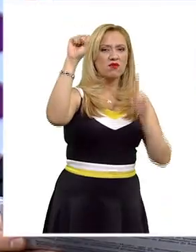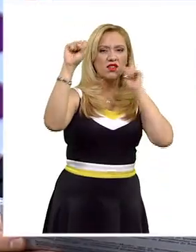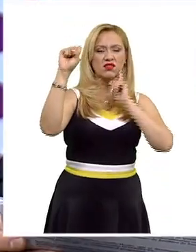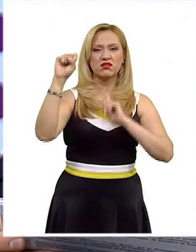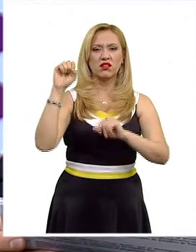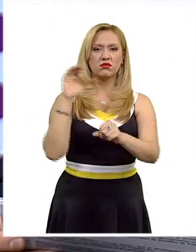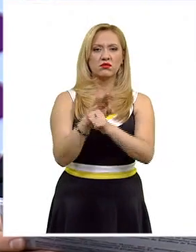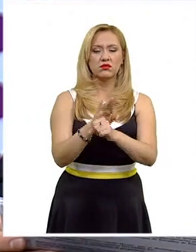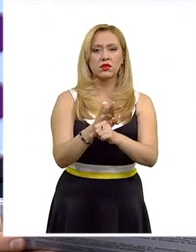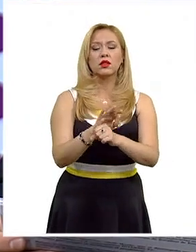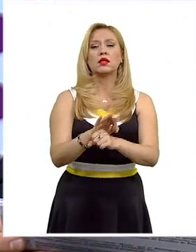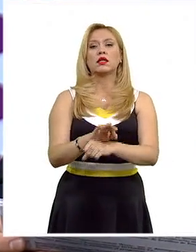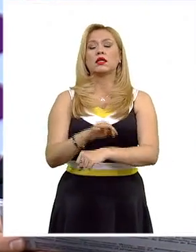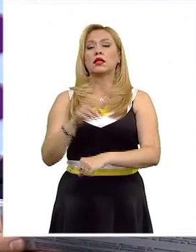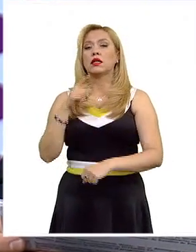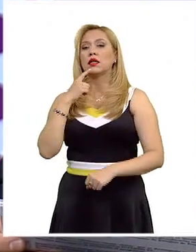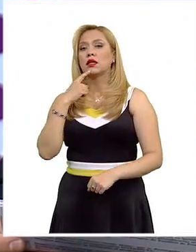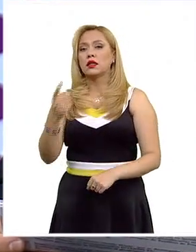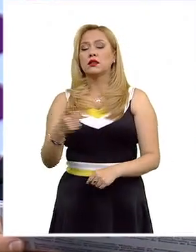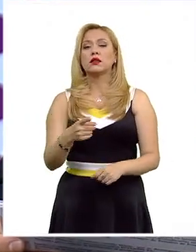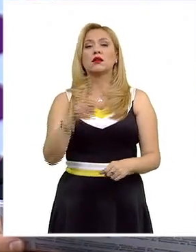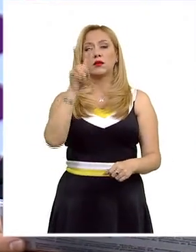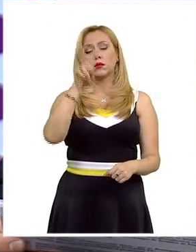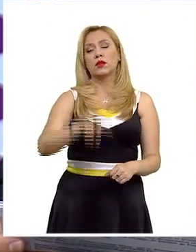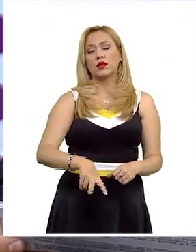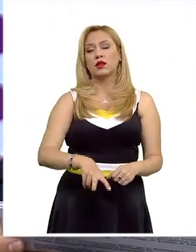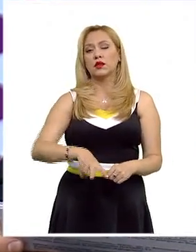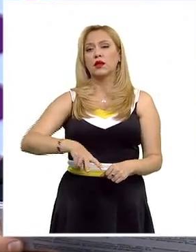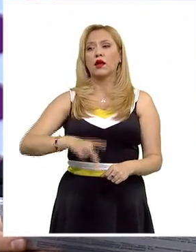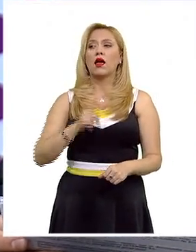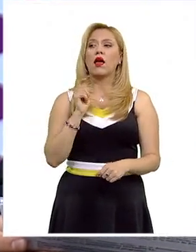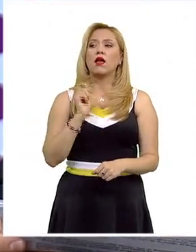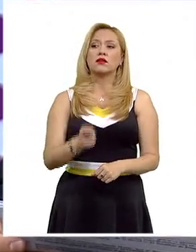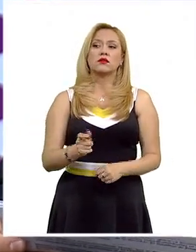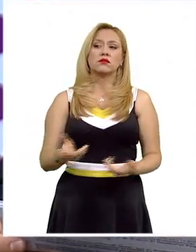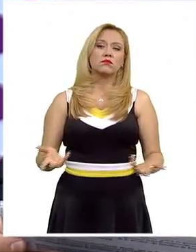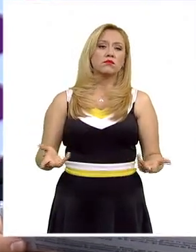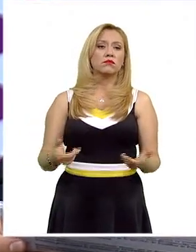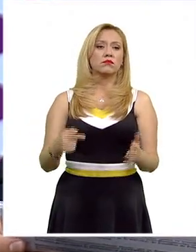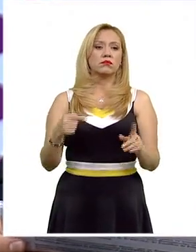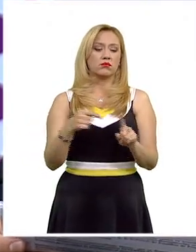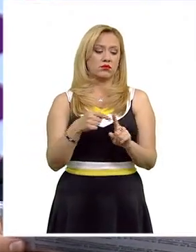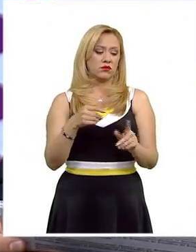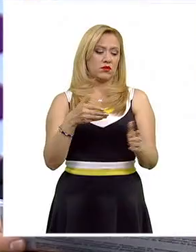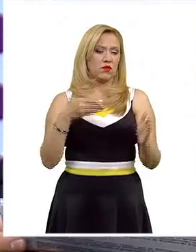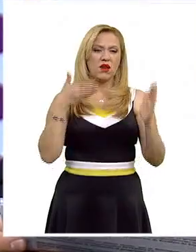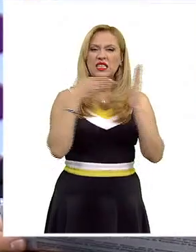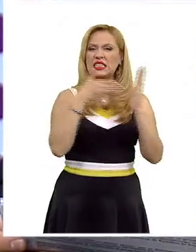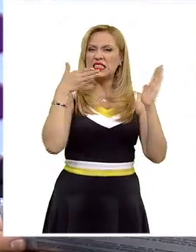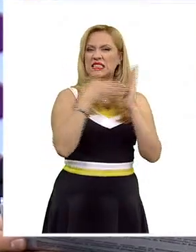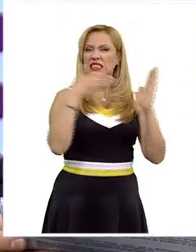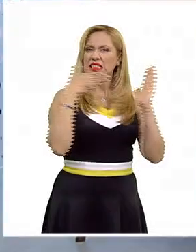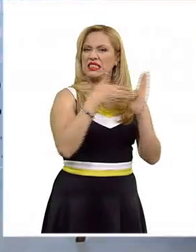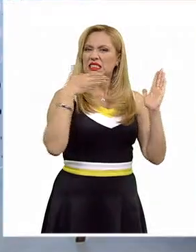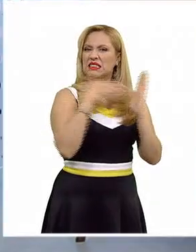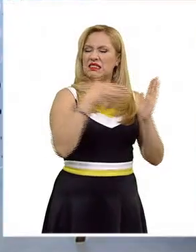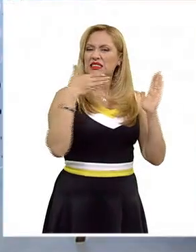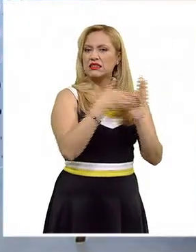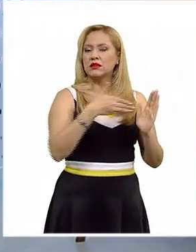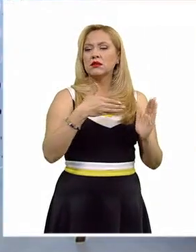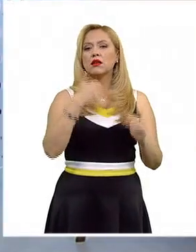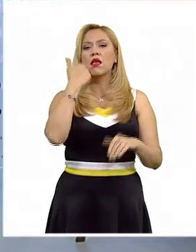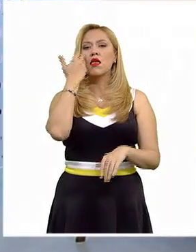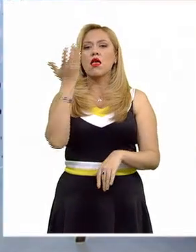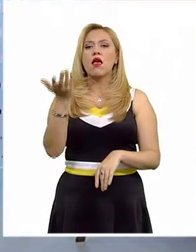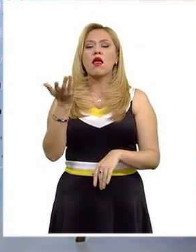y Dworkin a la cabeza, señalaban de manera muy puntual que este tipo de acoso tiene el propósito de